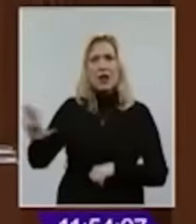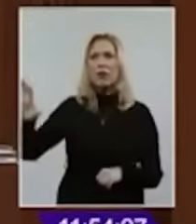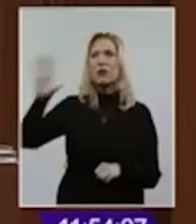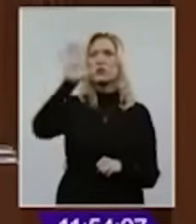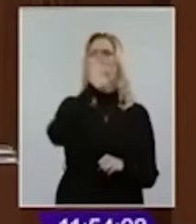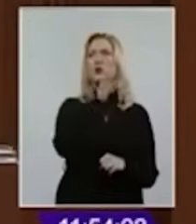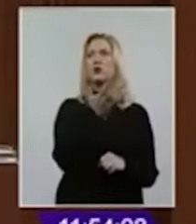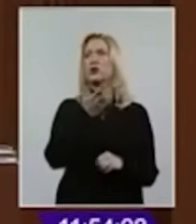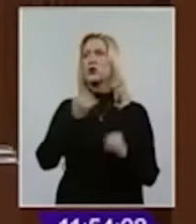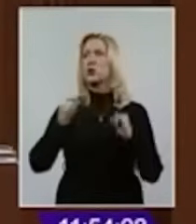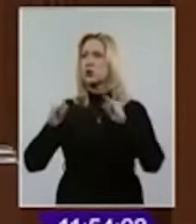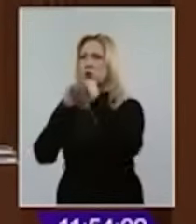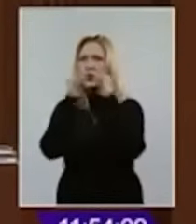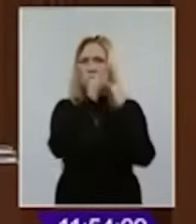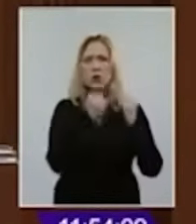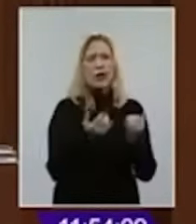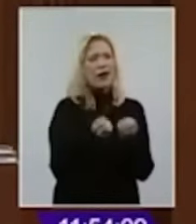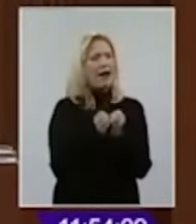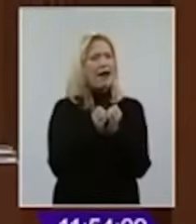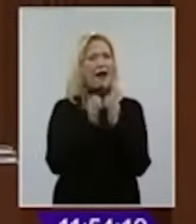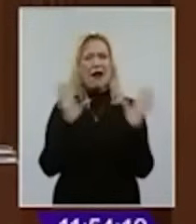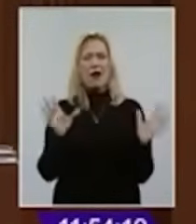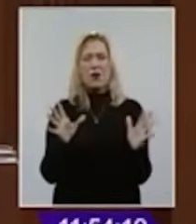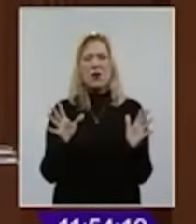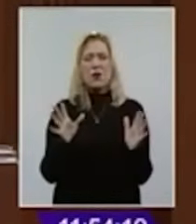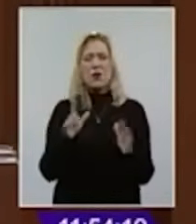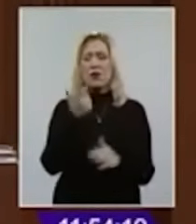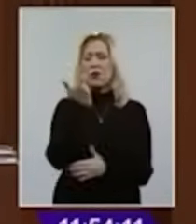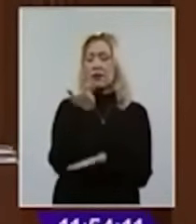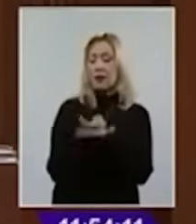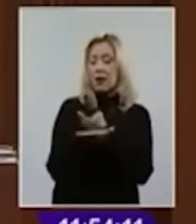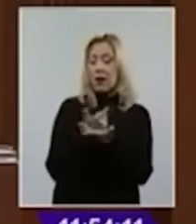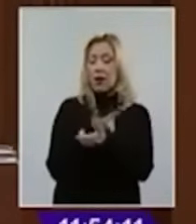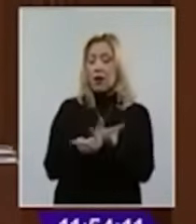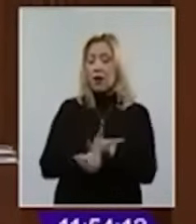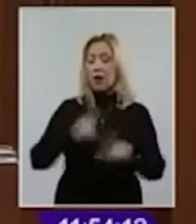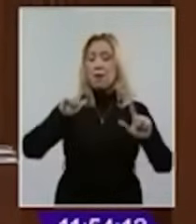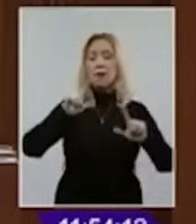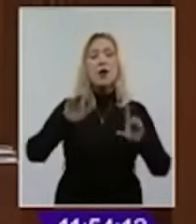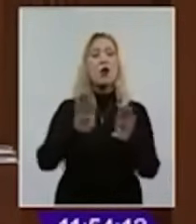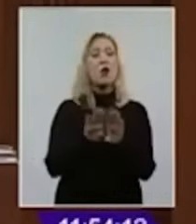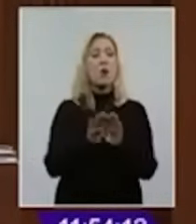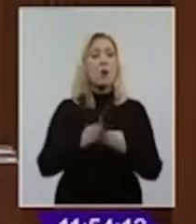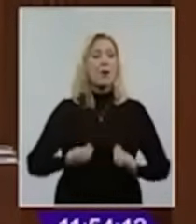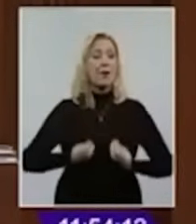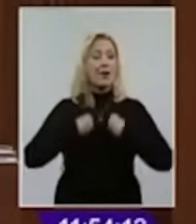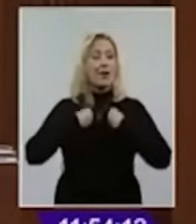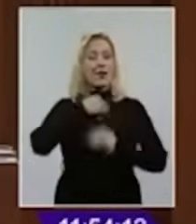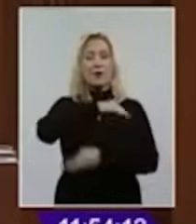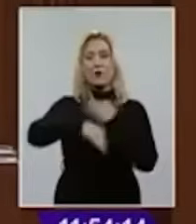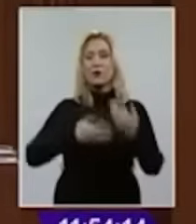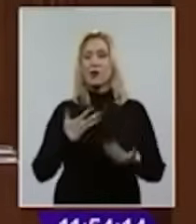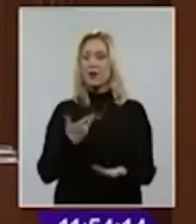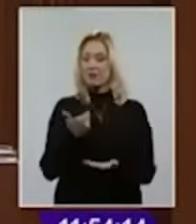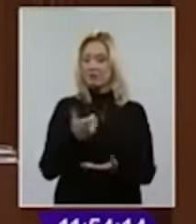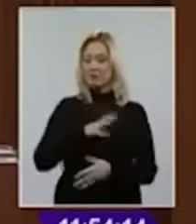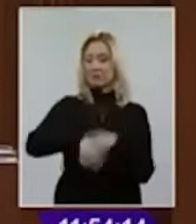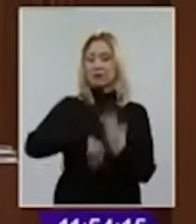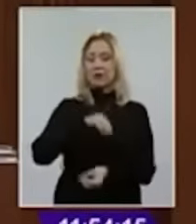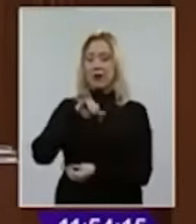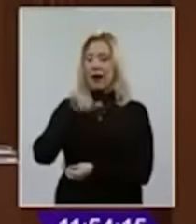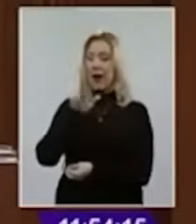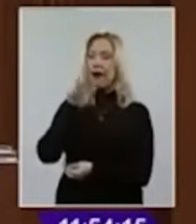libertad económica de la que hablaba Heriberto Jara sigue siendo el gran pendiente de la